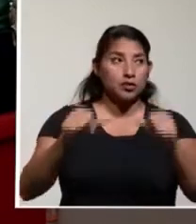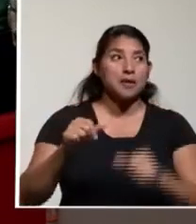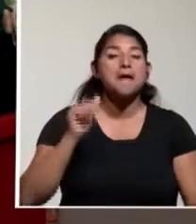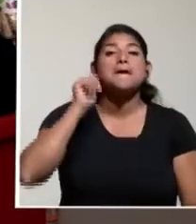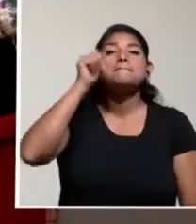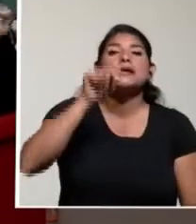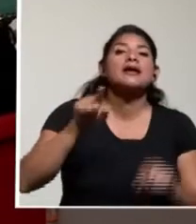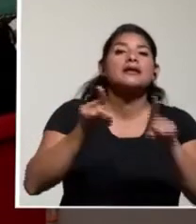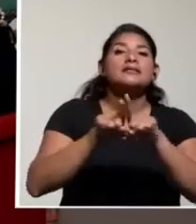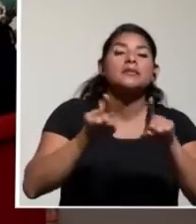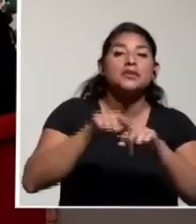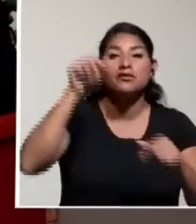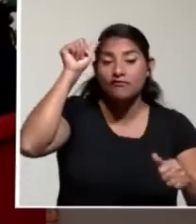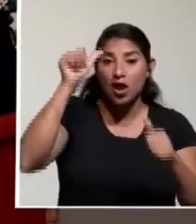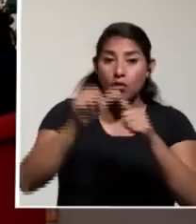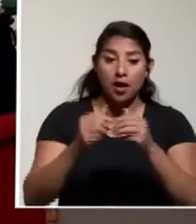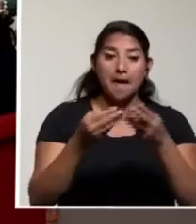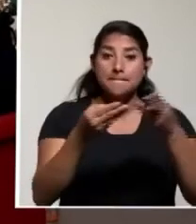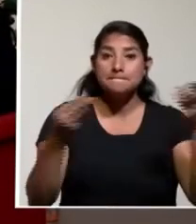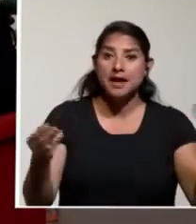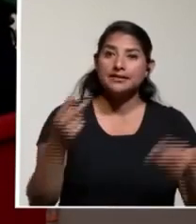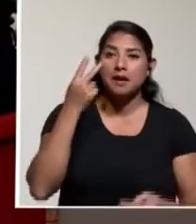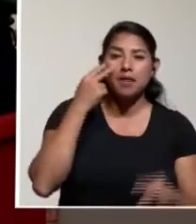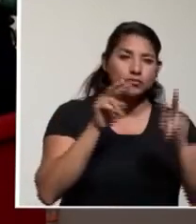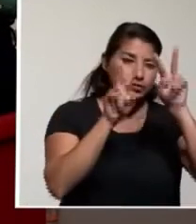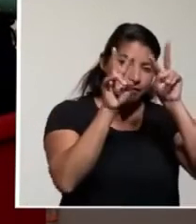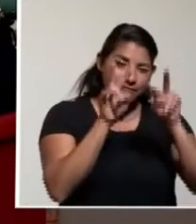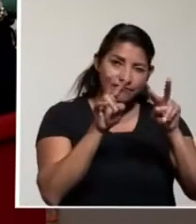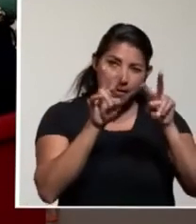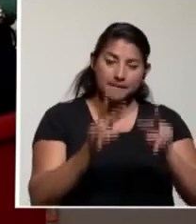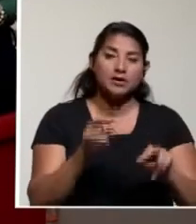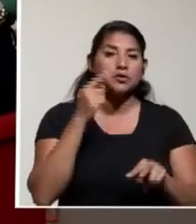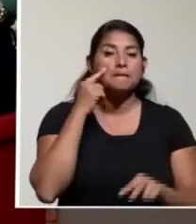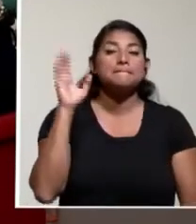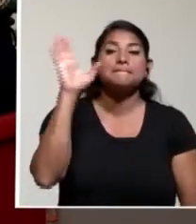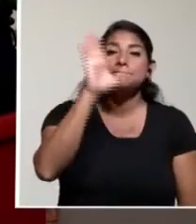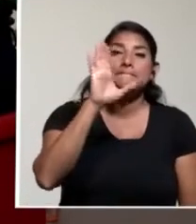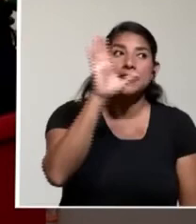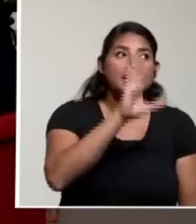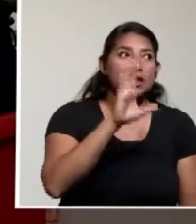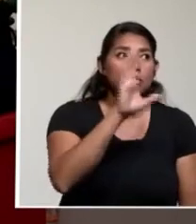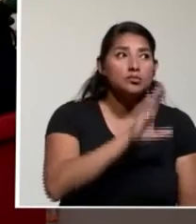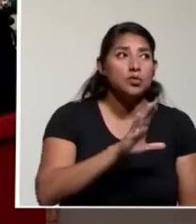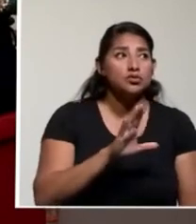mañana también, niños y niñas, tenemos materiales, entonces para que los vayan ustedes buscando.